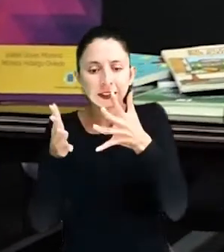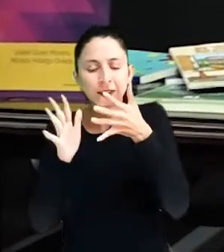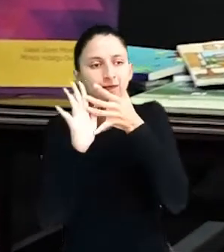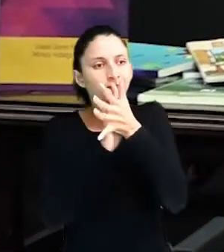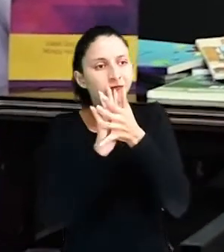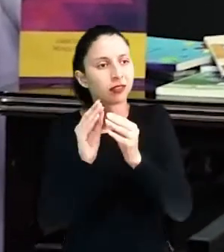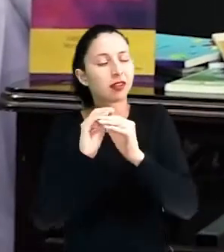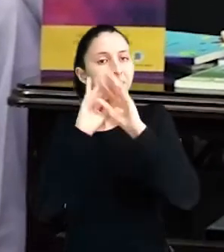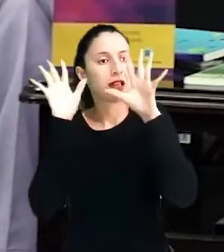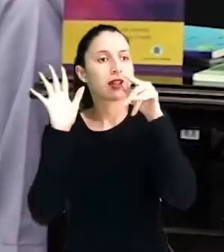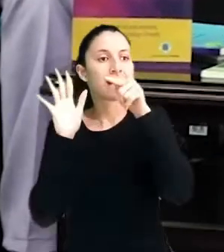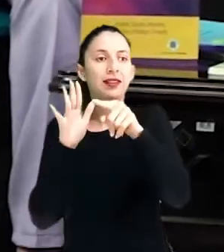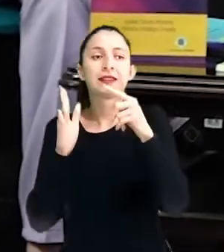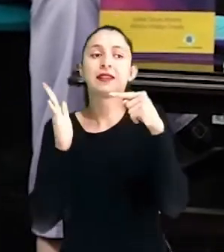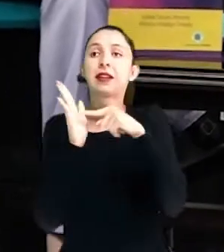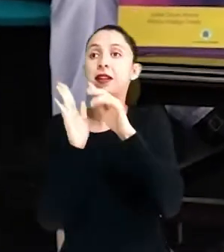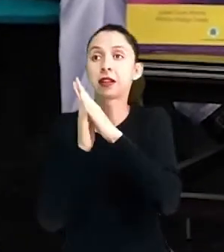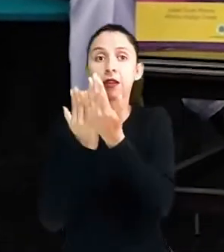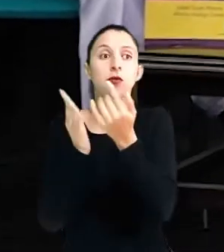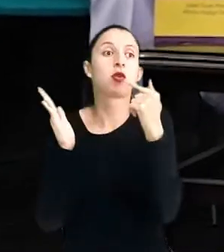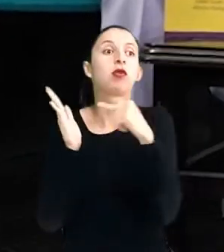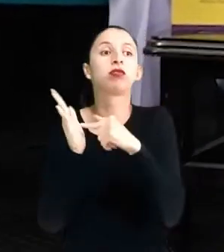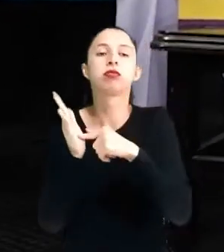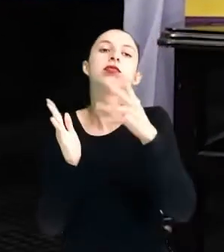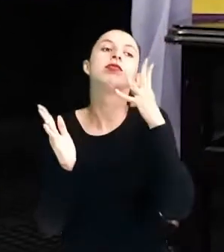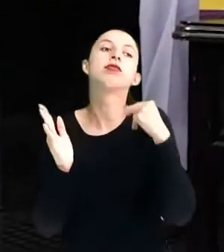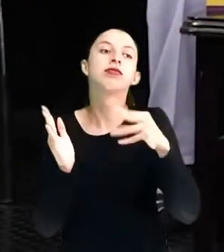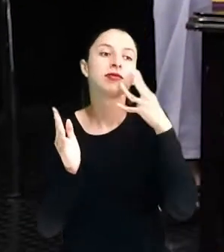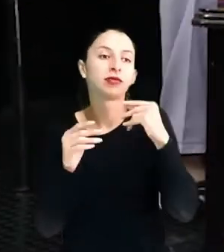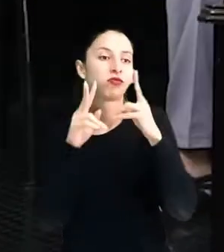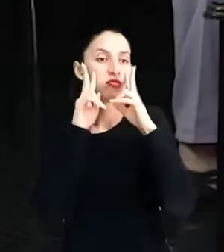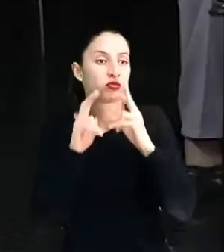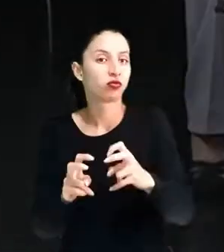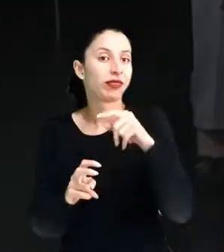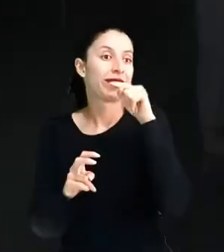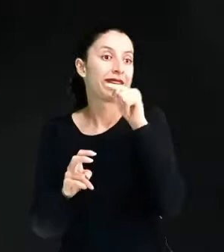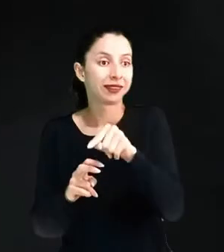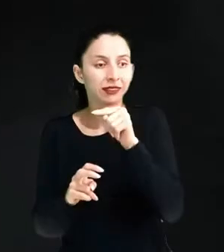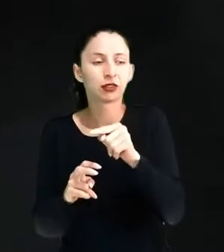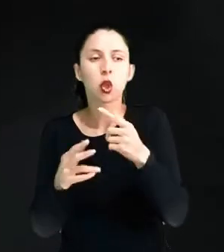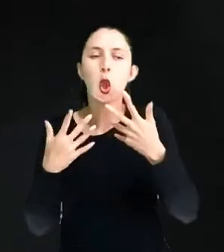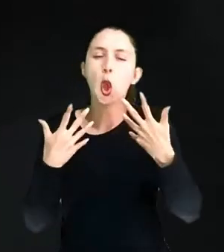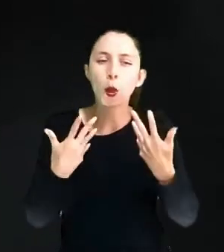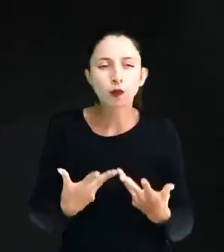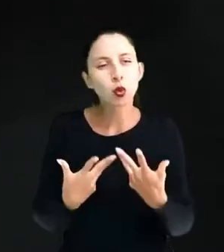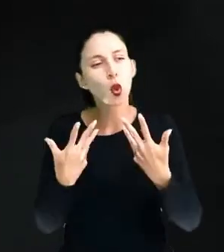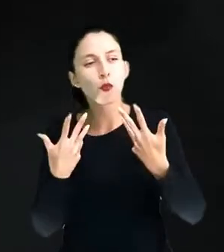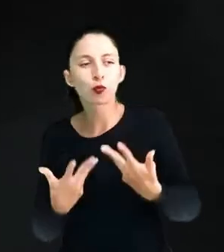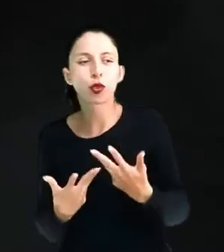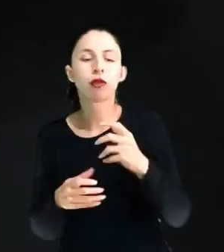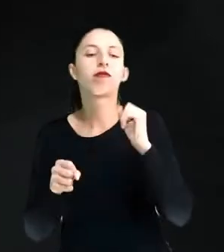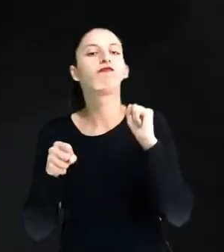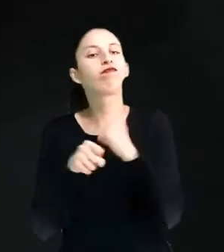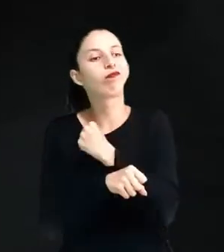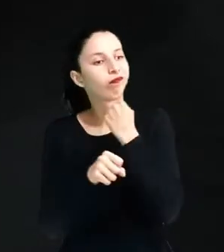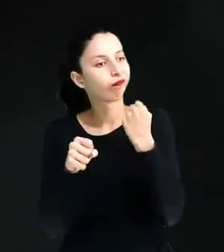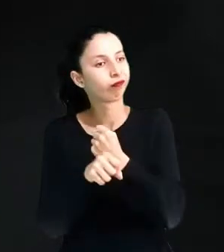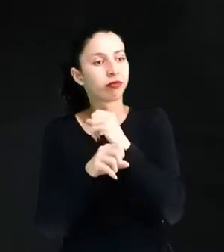recopila unas experiencias de investigación donde a través de también el trabajo de